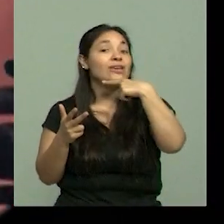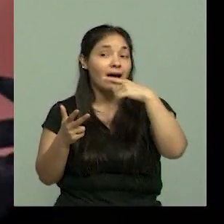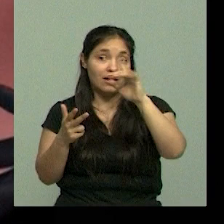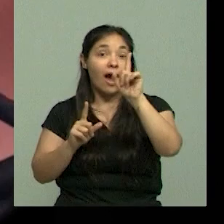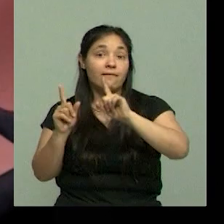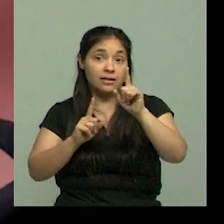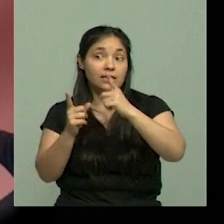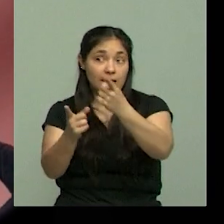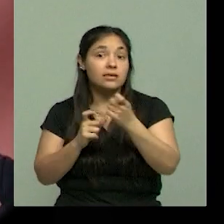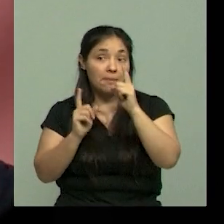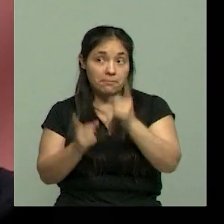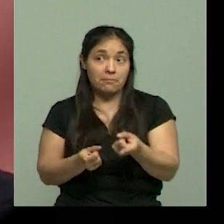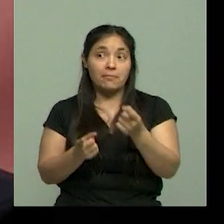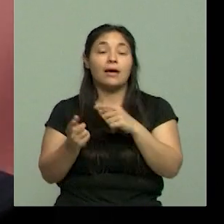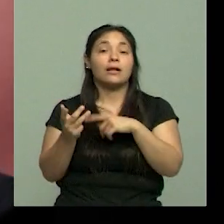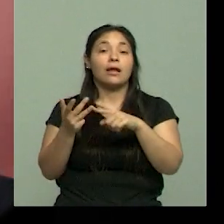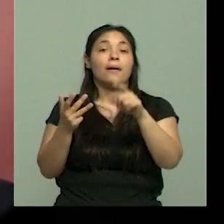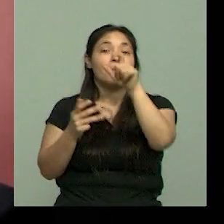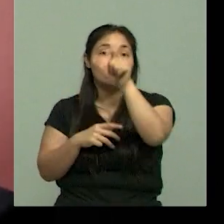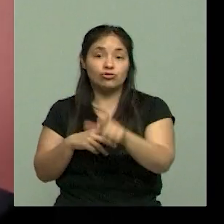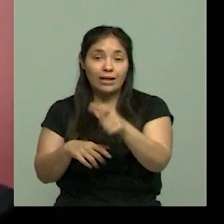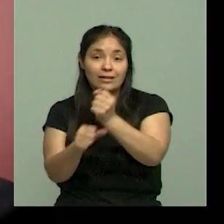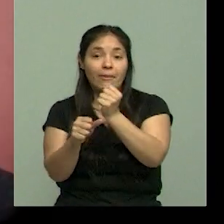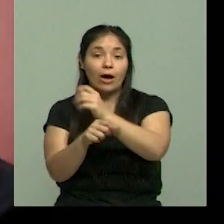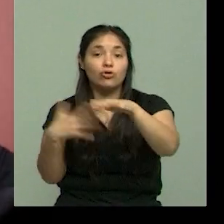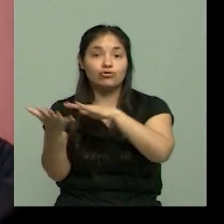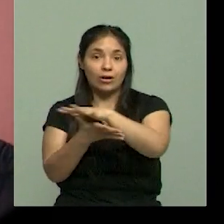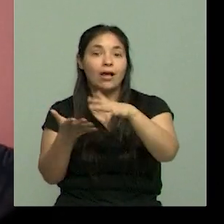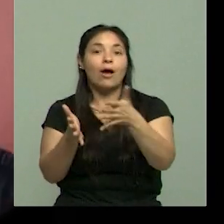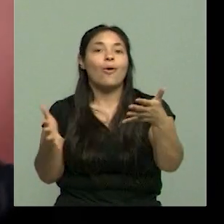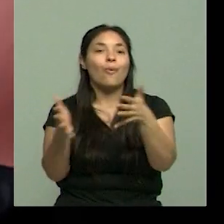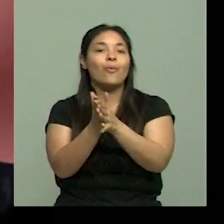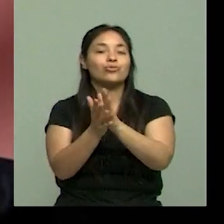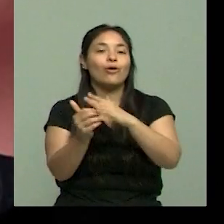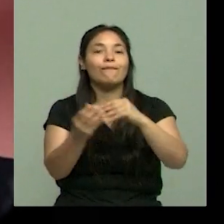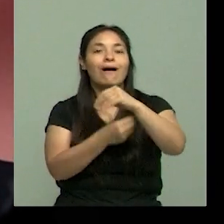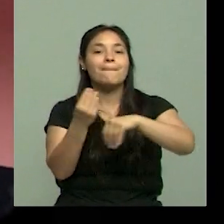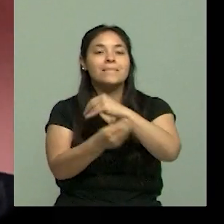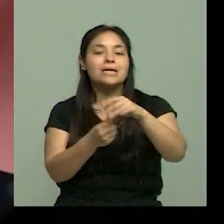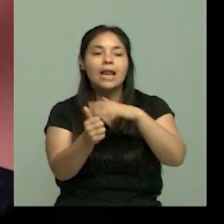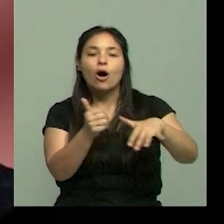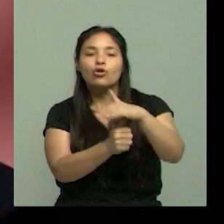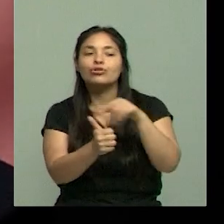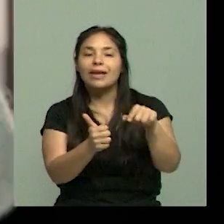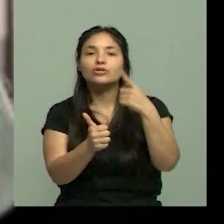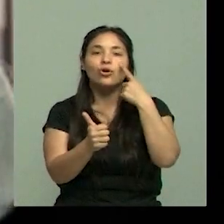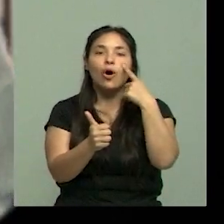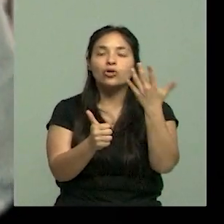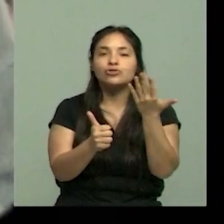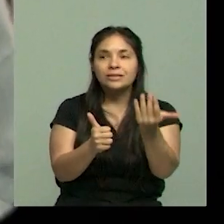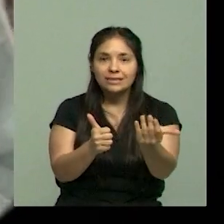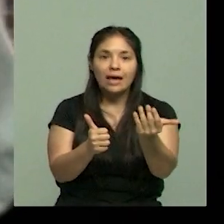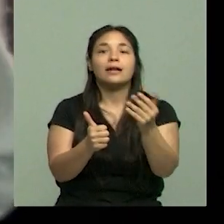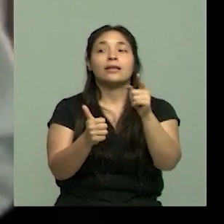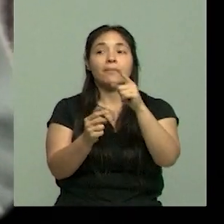de la medicación, del trabajador social, para poder trabajar también con el contexto familiar, con el contexto de